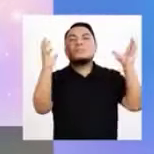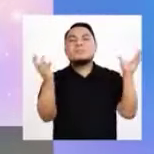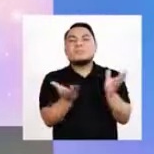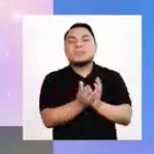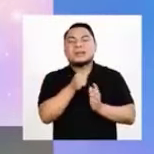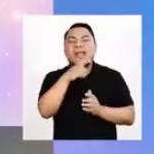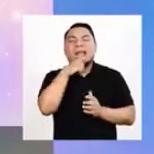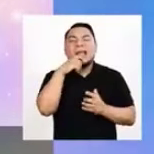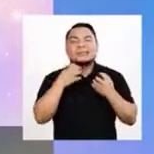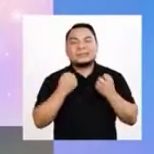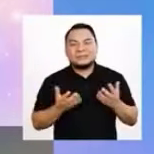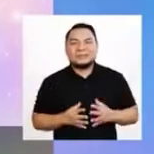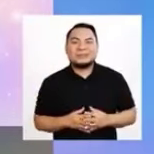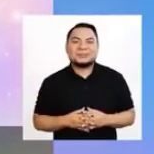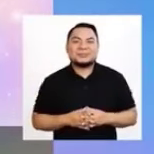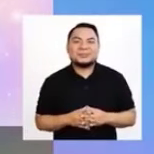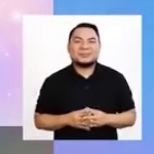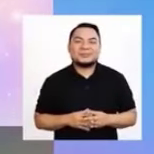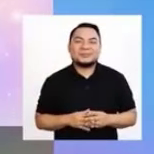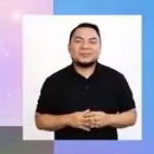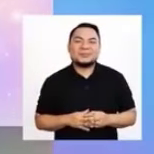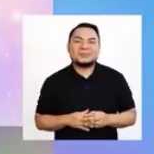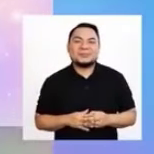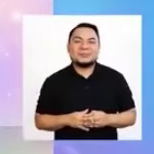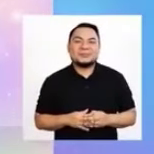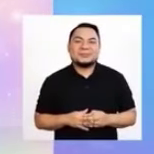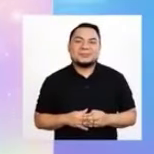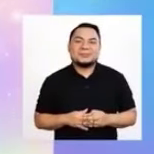al mundo de la sequía.